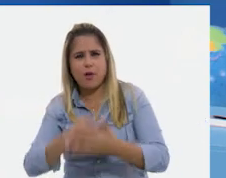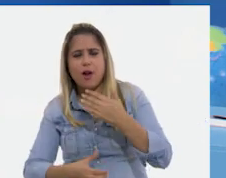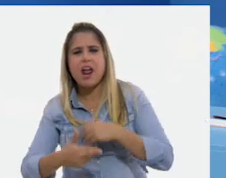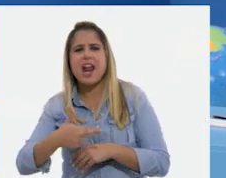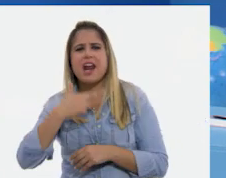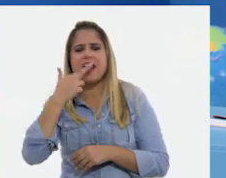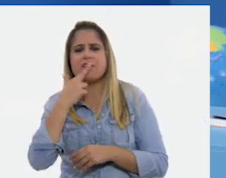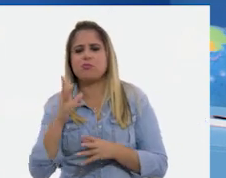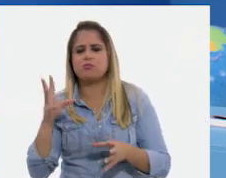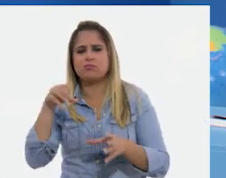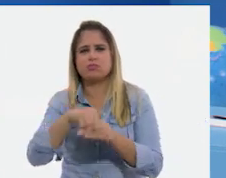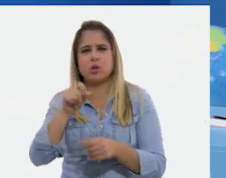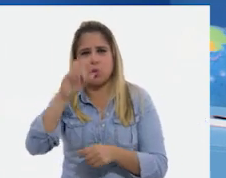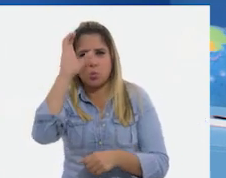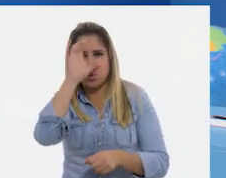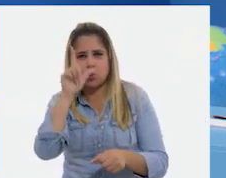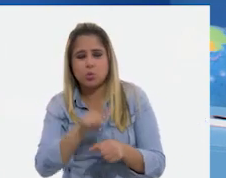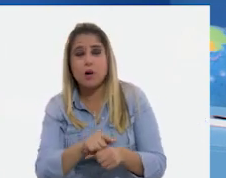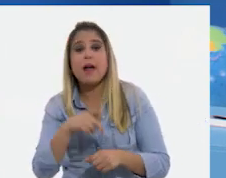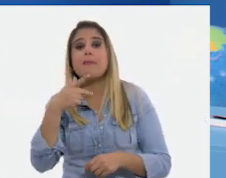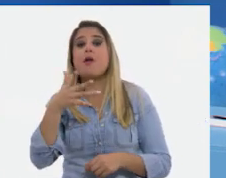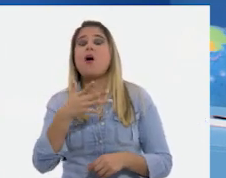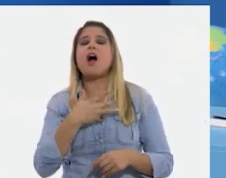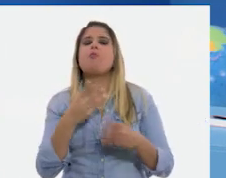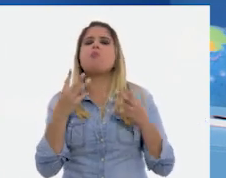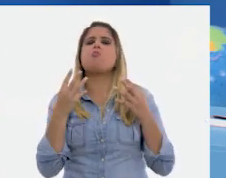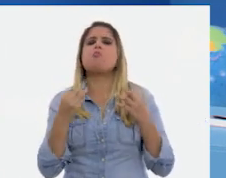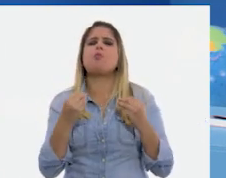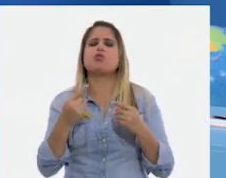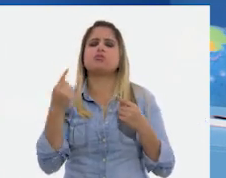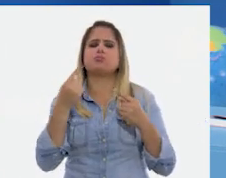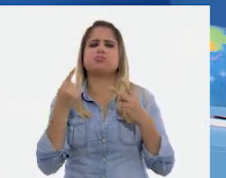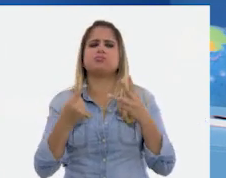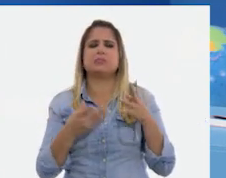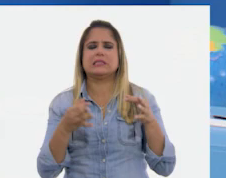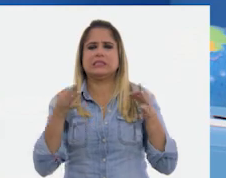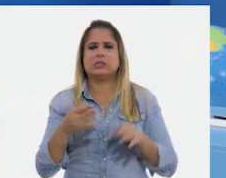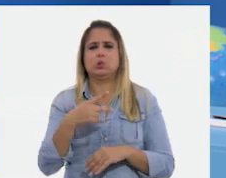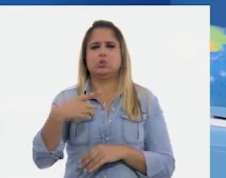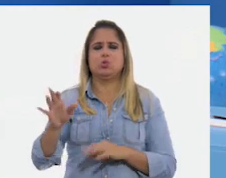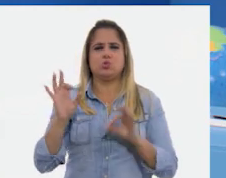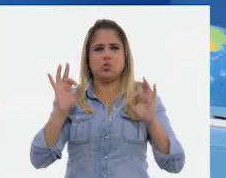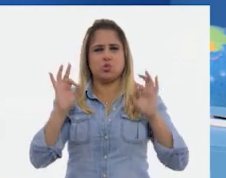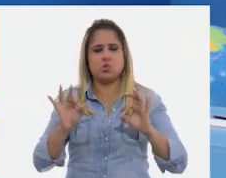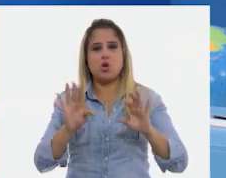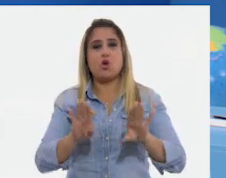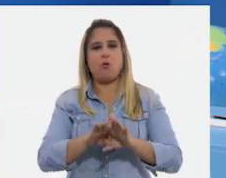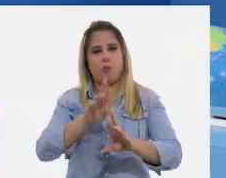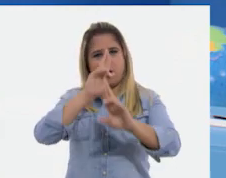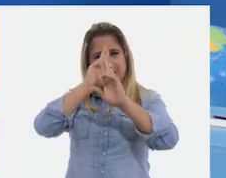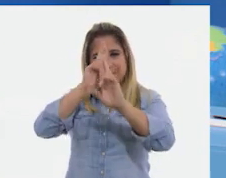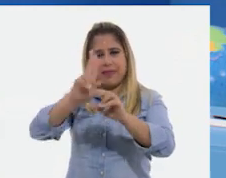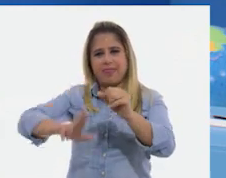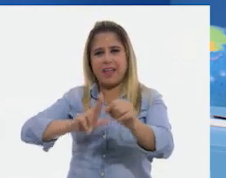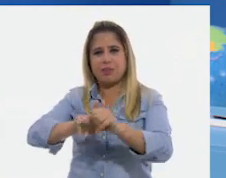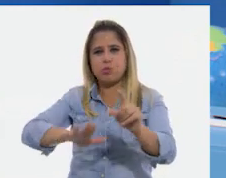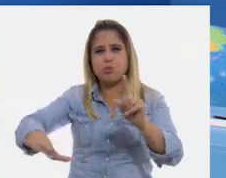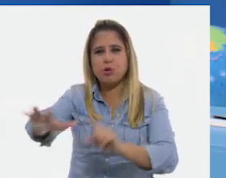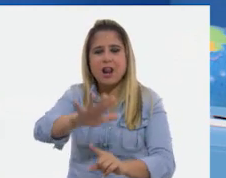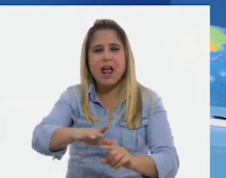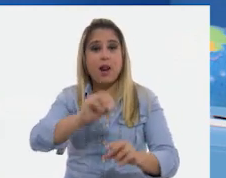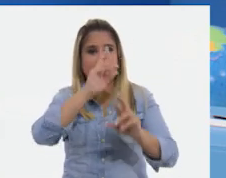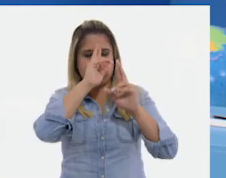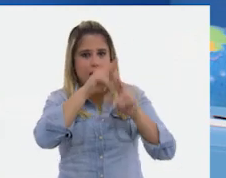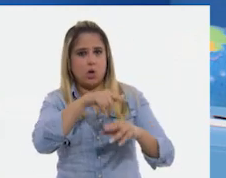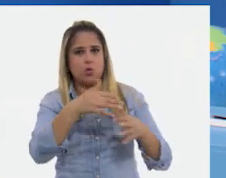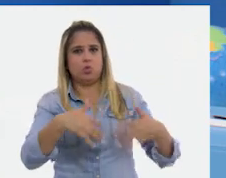a su cultura, pero conservan muchos elementos de su cultura original, como el respeto por la naturaleza o madre